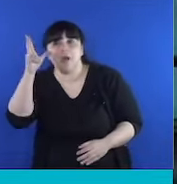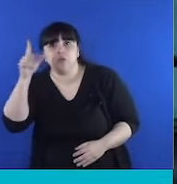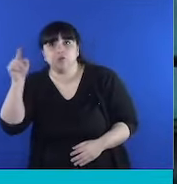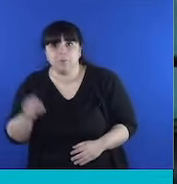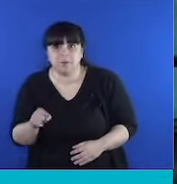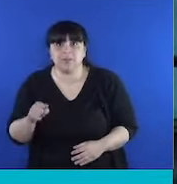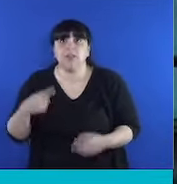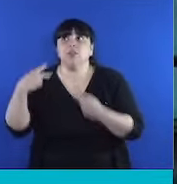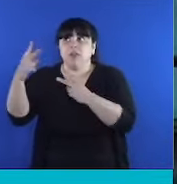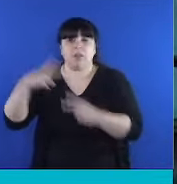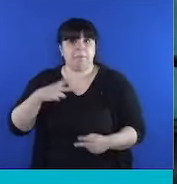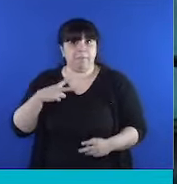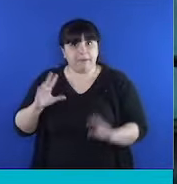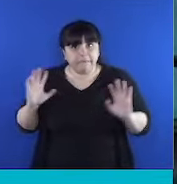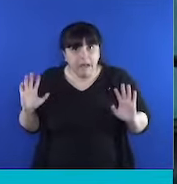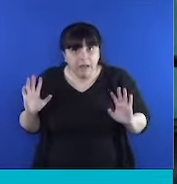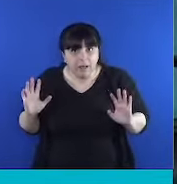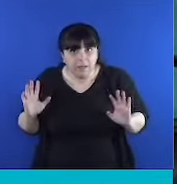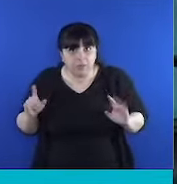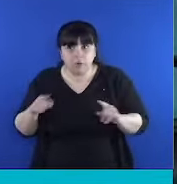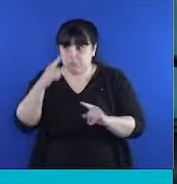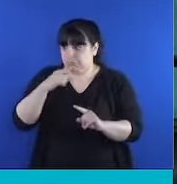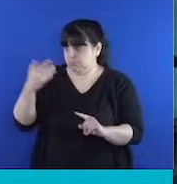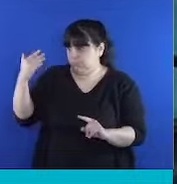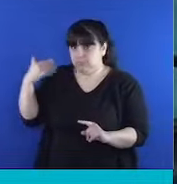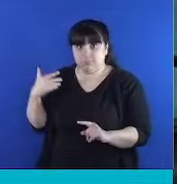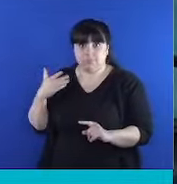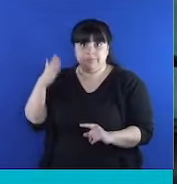viajes privados, como el que ha hecho últimamente